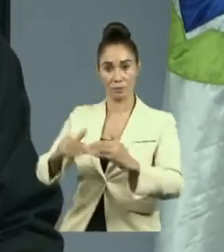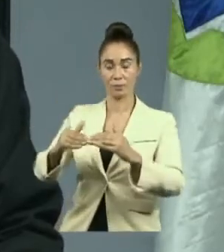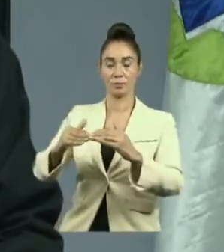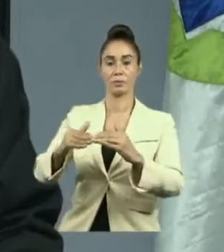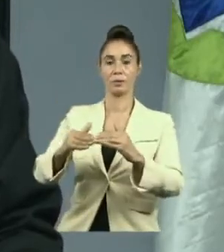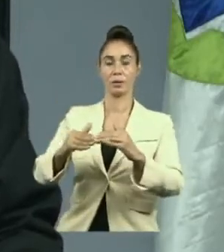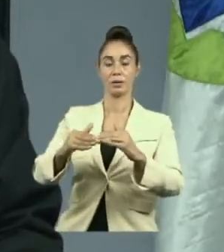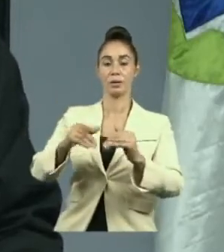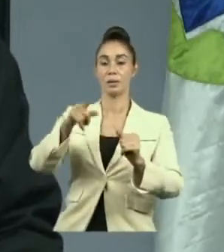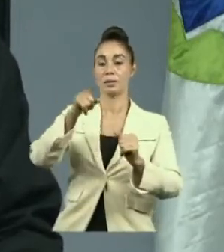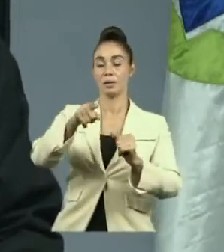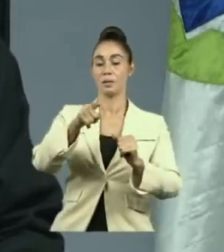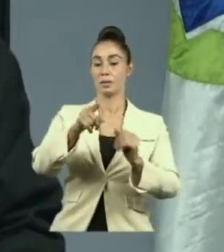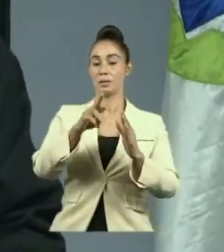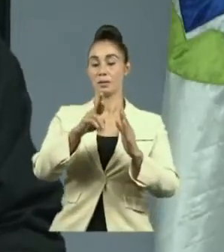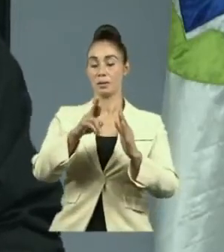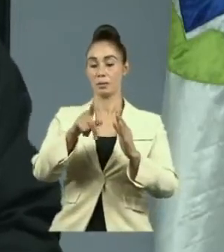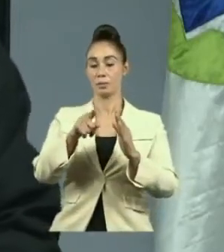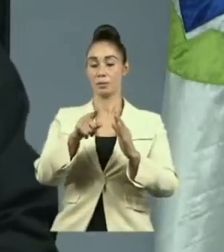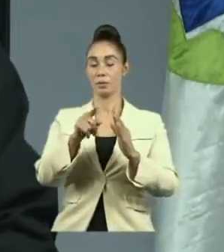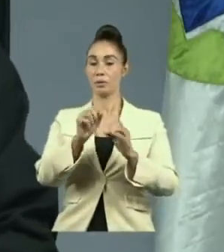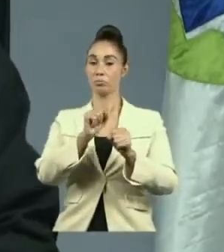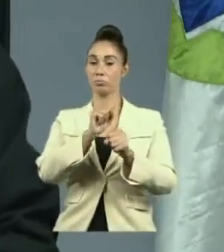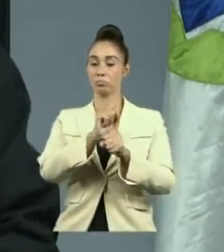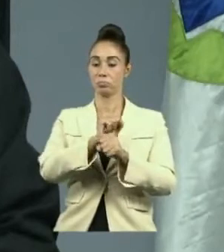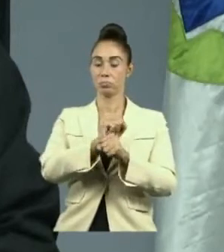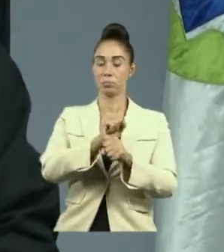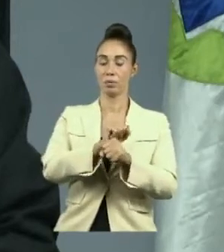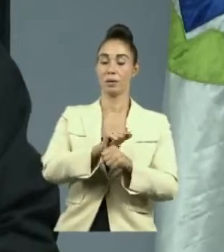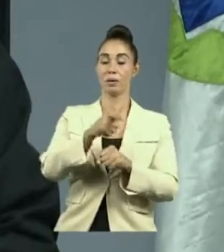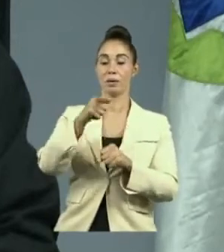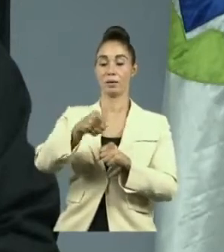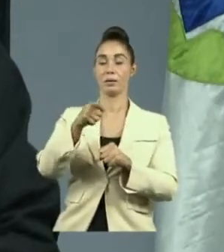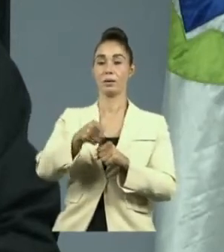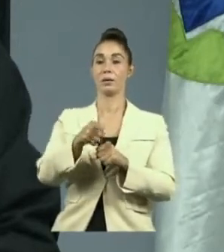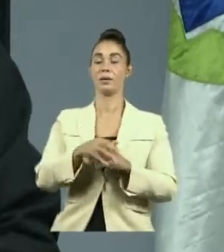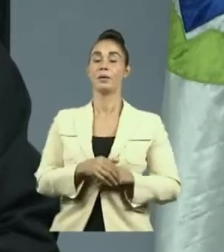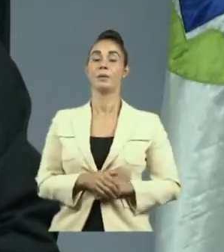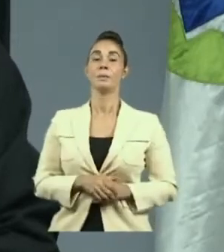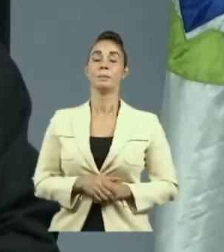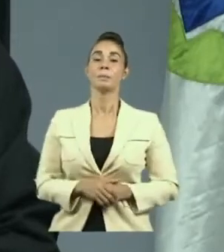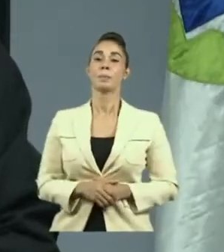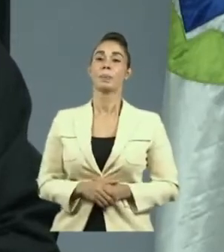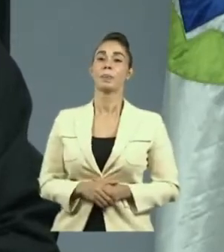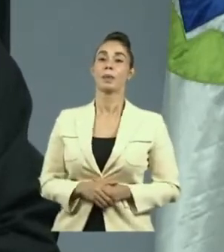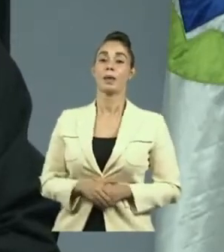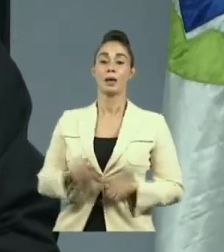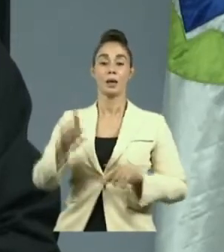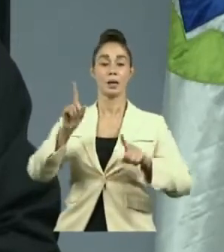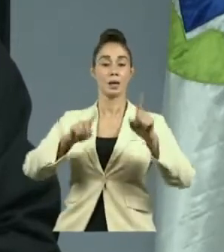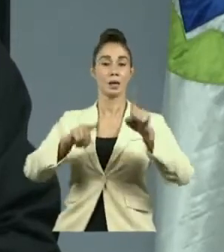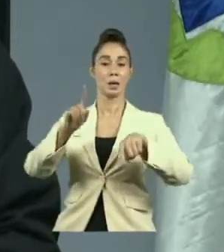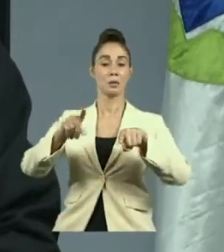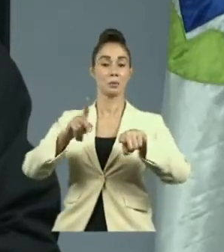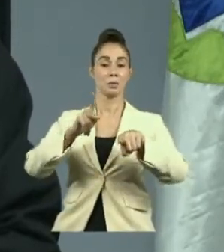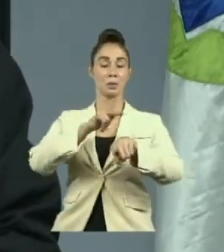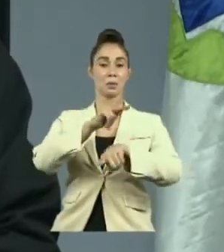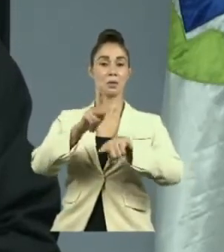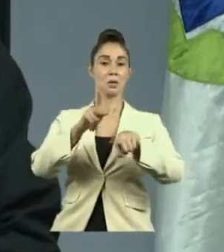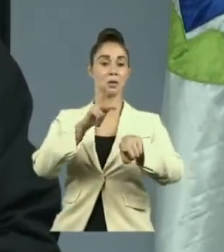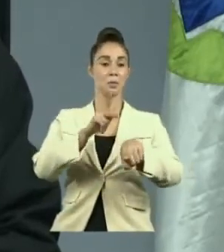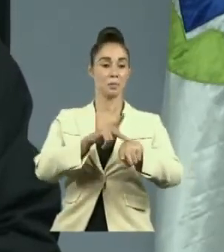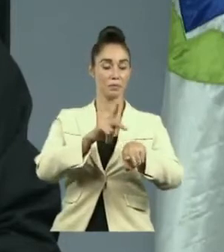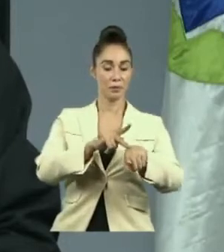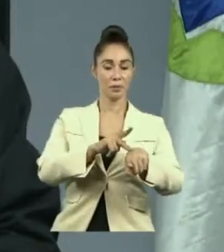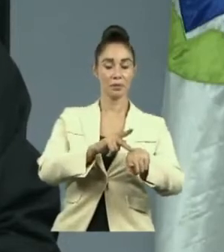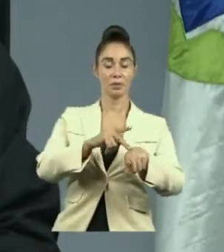uno de los elementos de trabajo que se han empleado en este sentido en algunas provincias y de manera